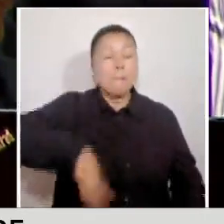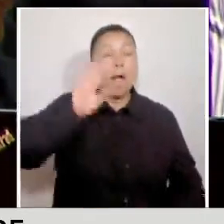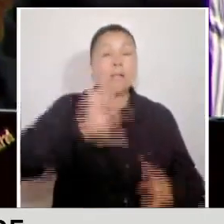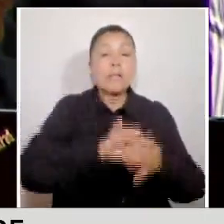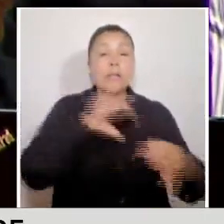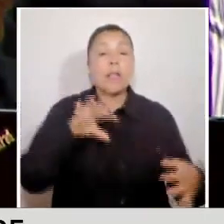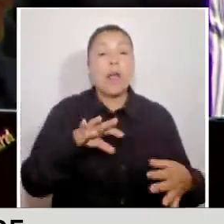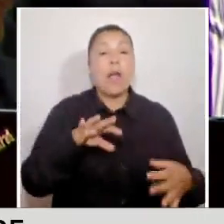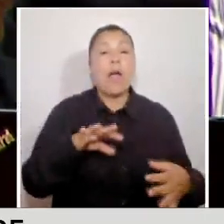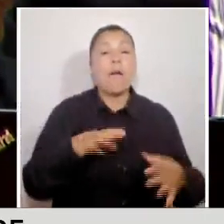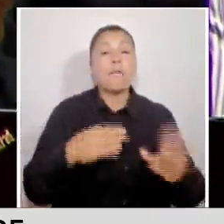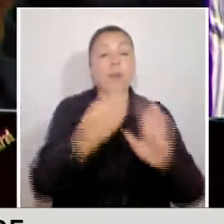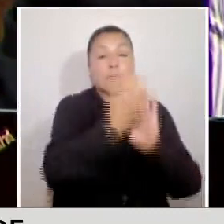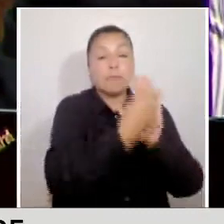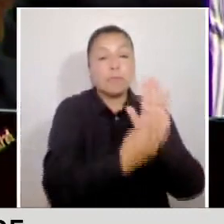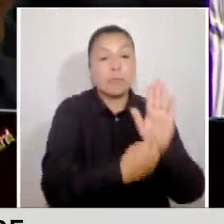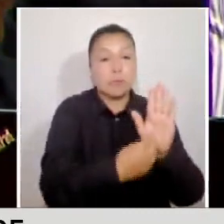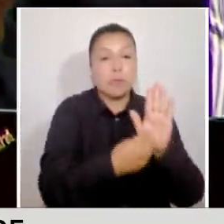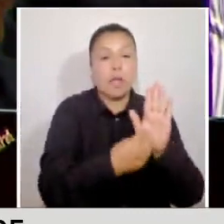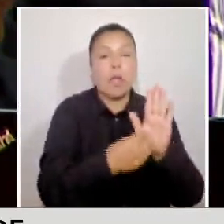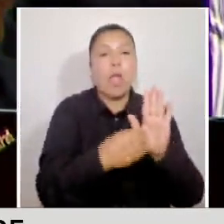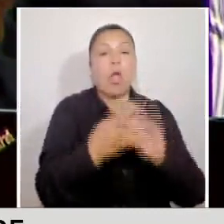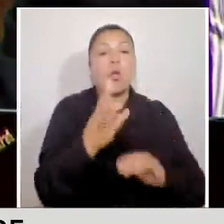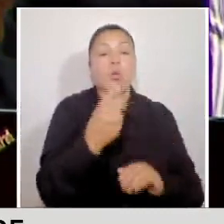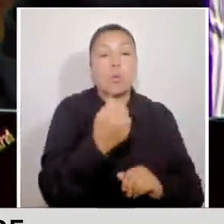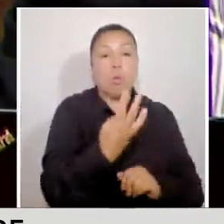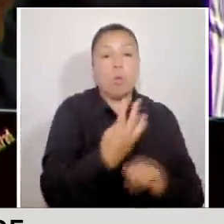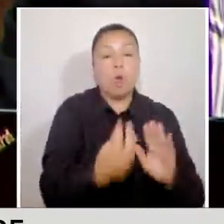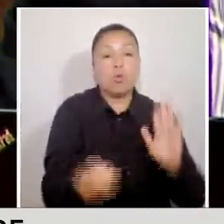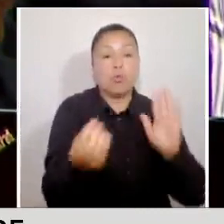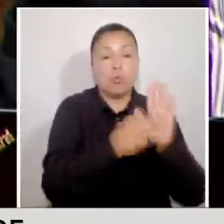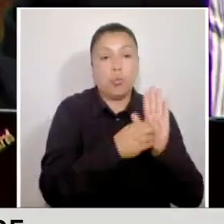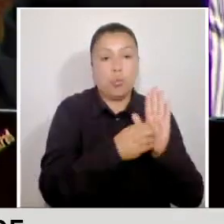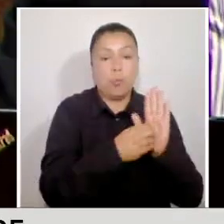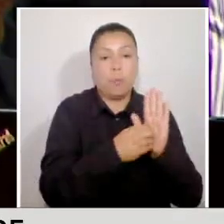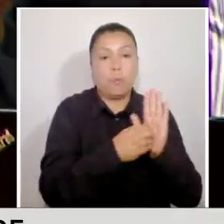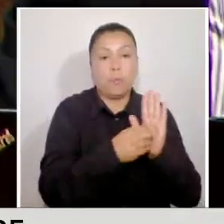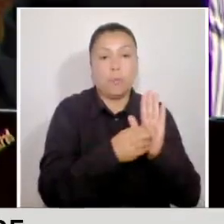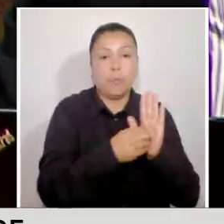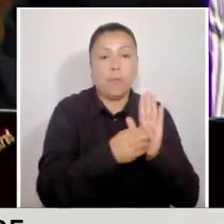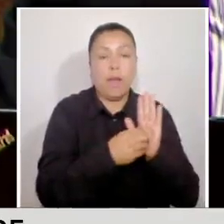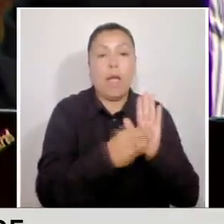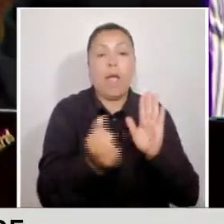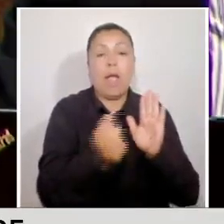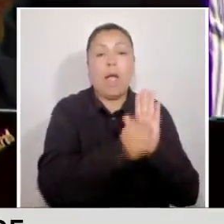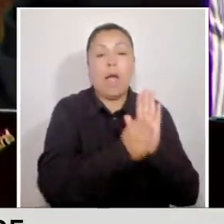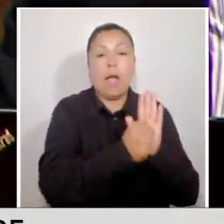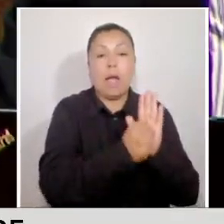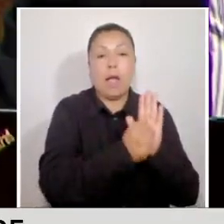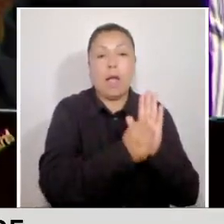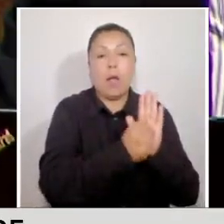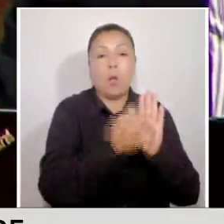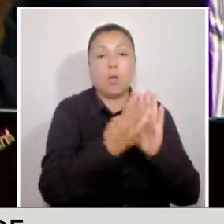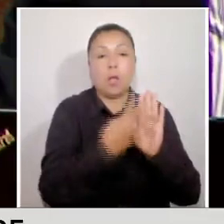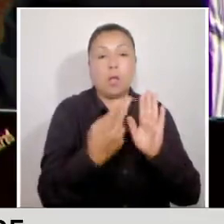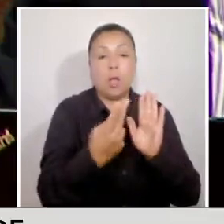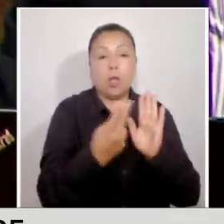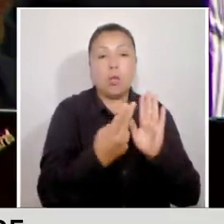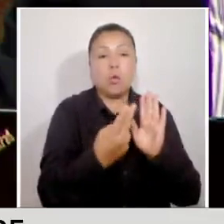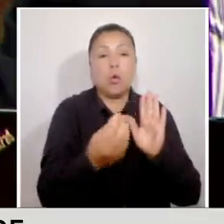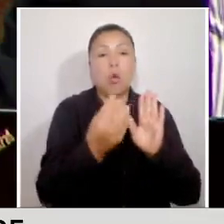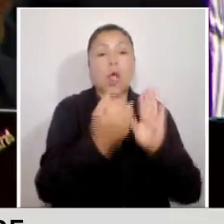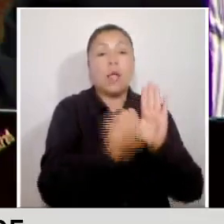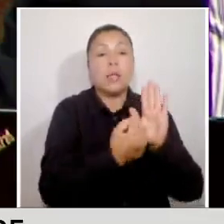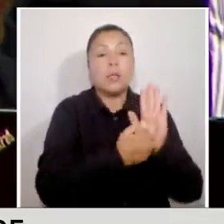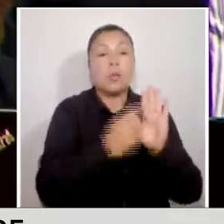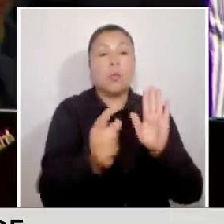tramo respectivo número cuatro agregan agréganos 32 los siguientes incisos segundo